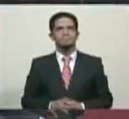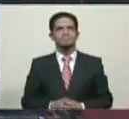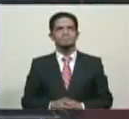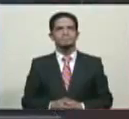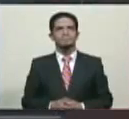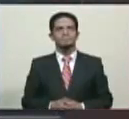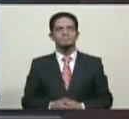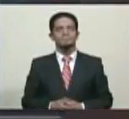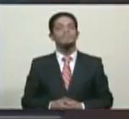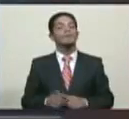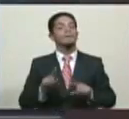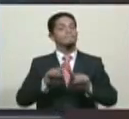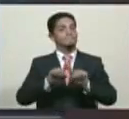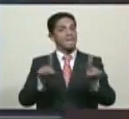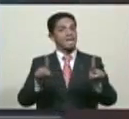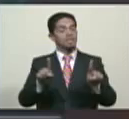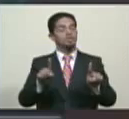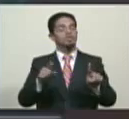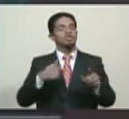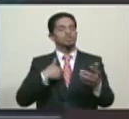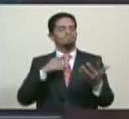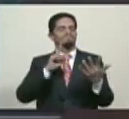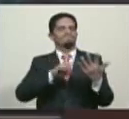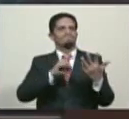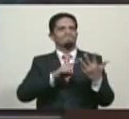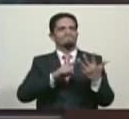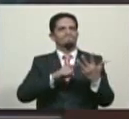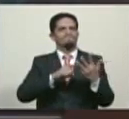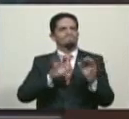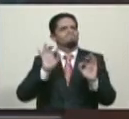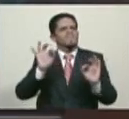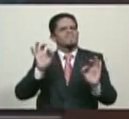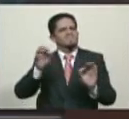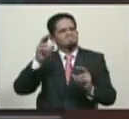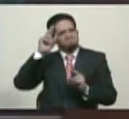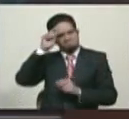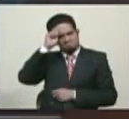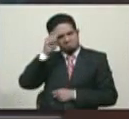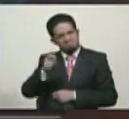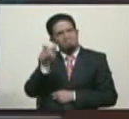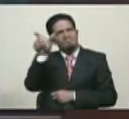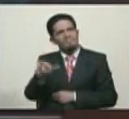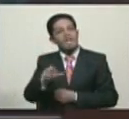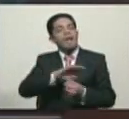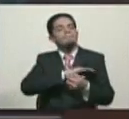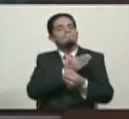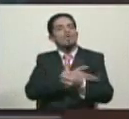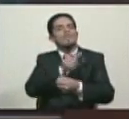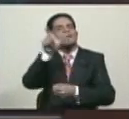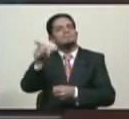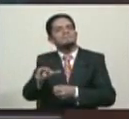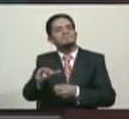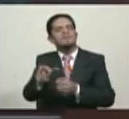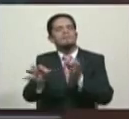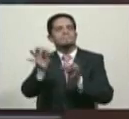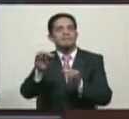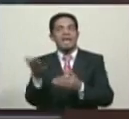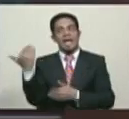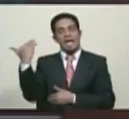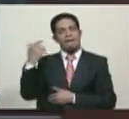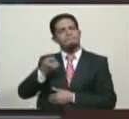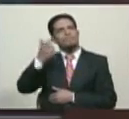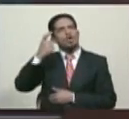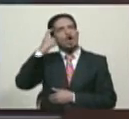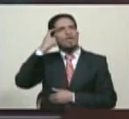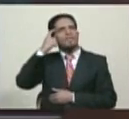Pero sin duda debo hacer un especial reconocimiento al Poder Ejecutivo. Hace pocos días investimos de autoridad